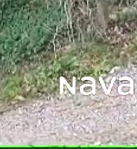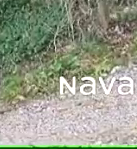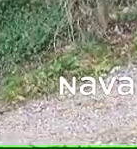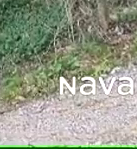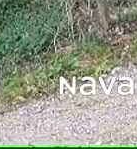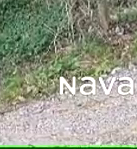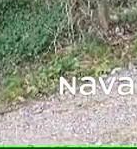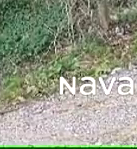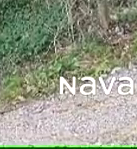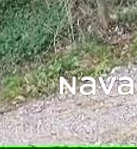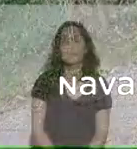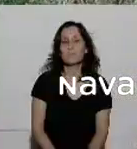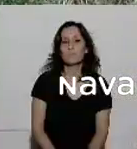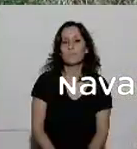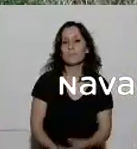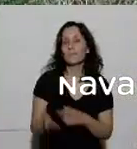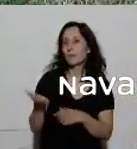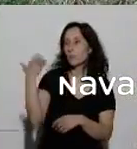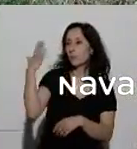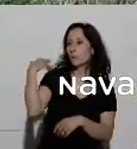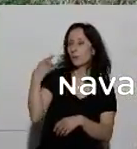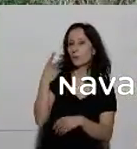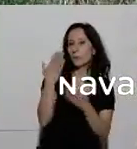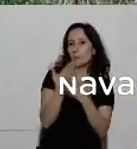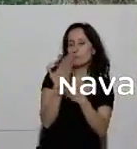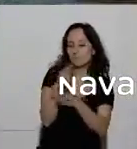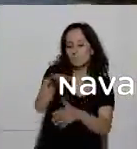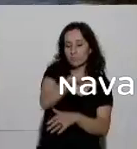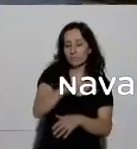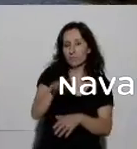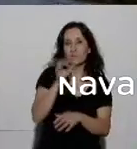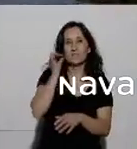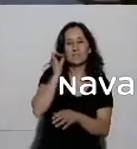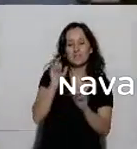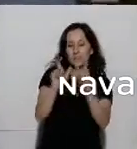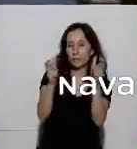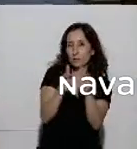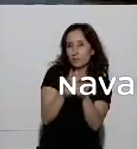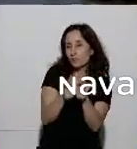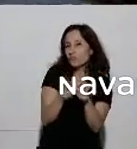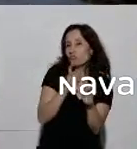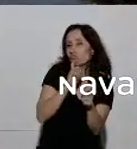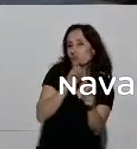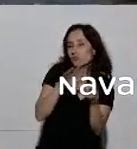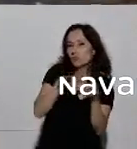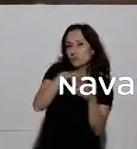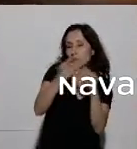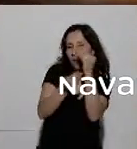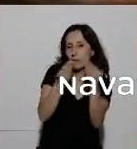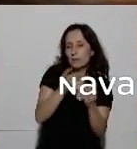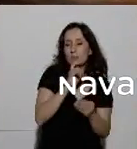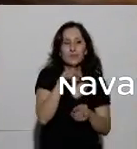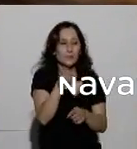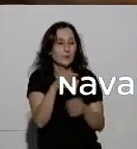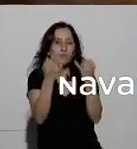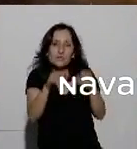¿Cómo sería un día para estas personas que aquí se reunían? Pero aquí se reunían para celebrar sus fiestas entre ellas,